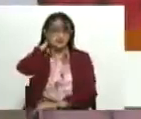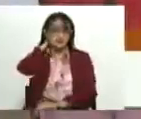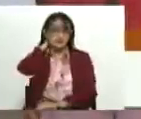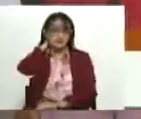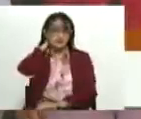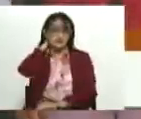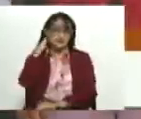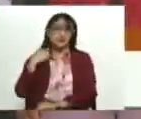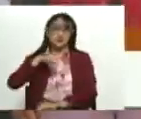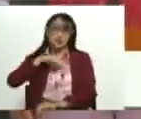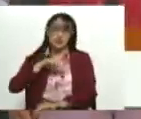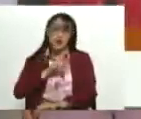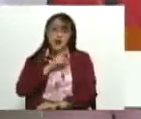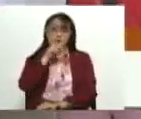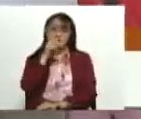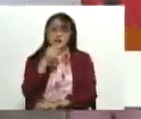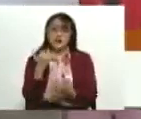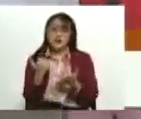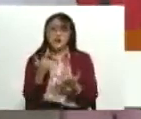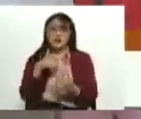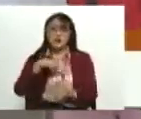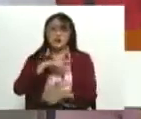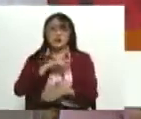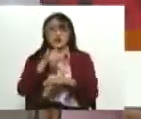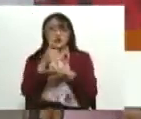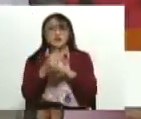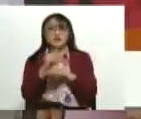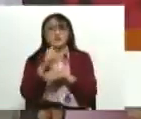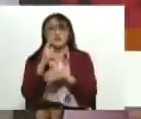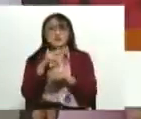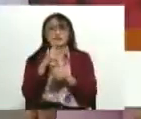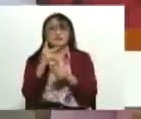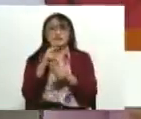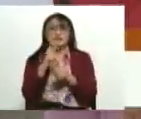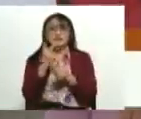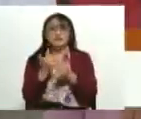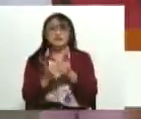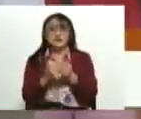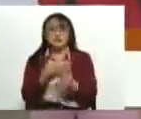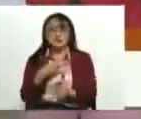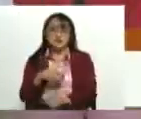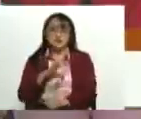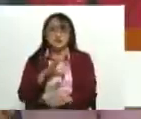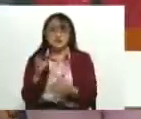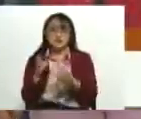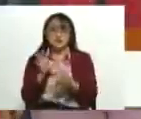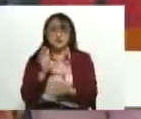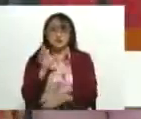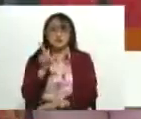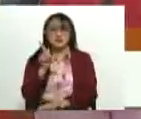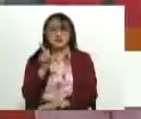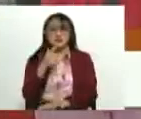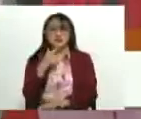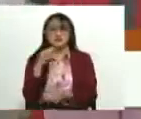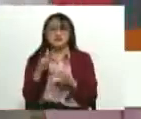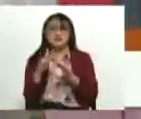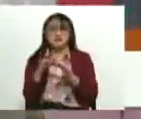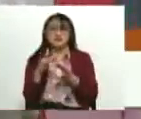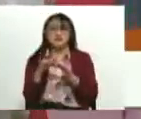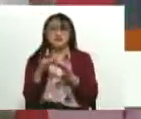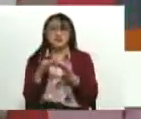desde el Callao le decimos, y aquí nuestro jefe, el primer vicepresidente del partido, nos dice que en septiembre va a ser